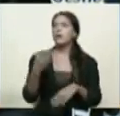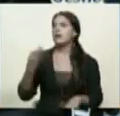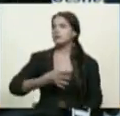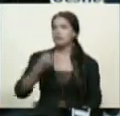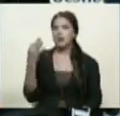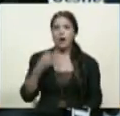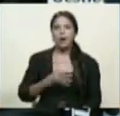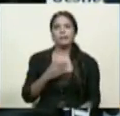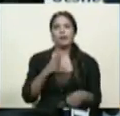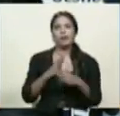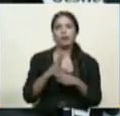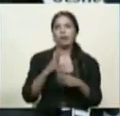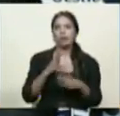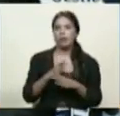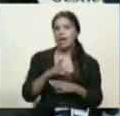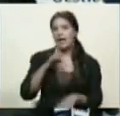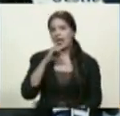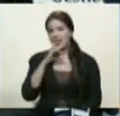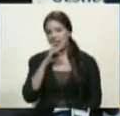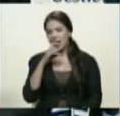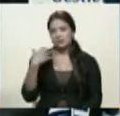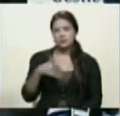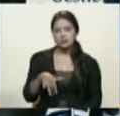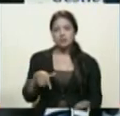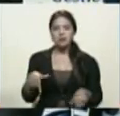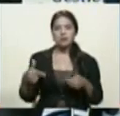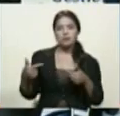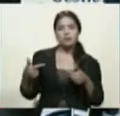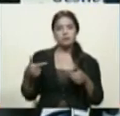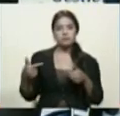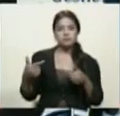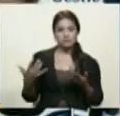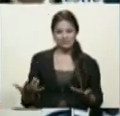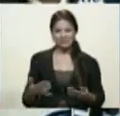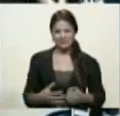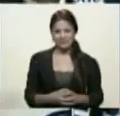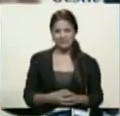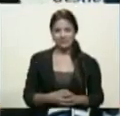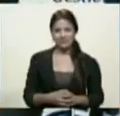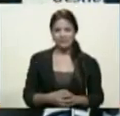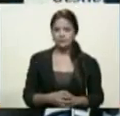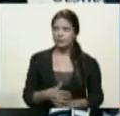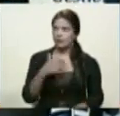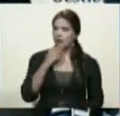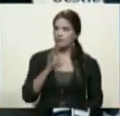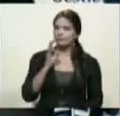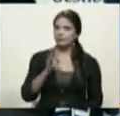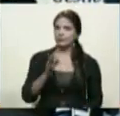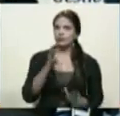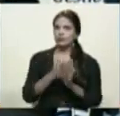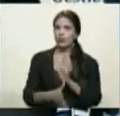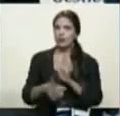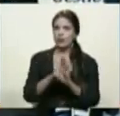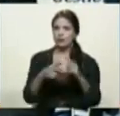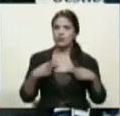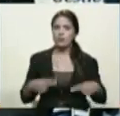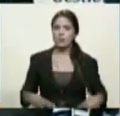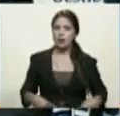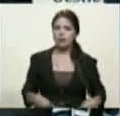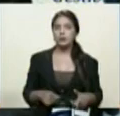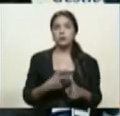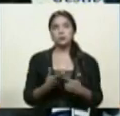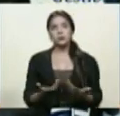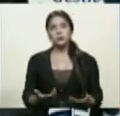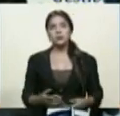obstáculos la envidia el celo la rivalidad hasta en algo tan sagrado como el tema los derechos humanos por lo